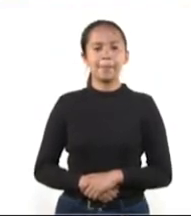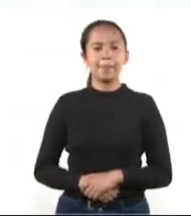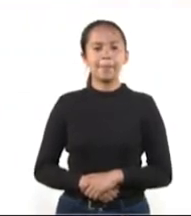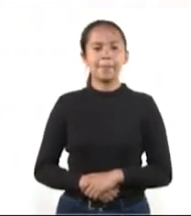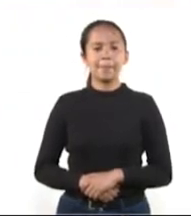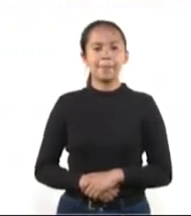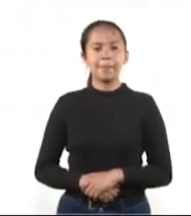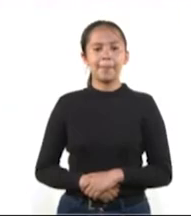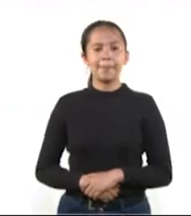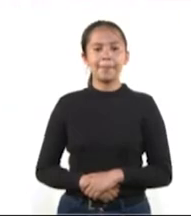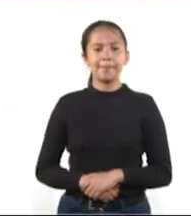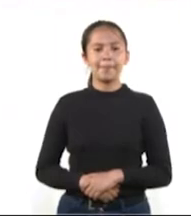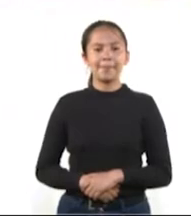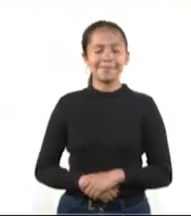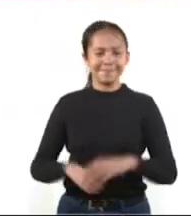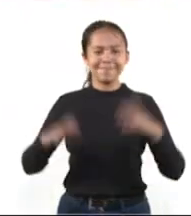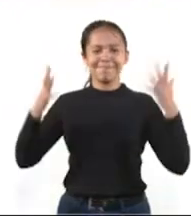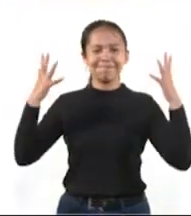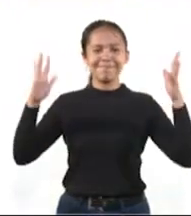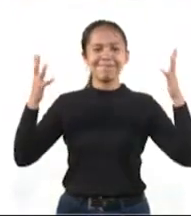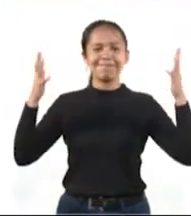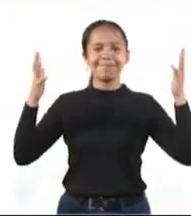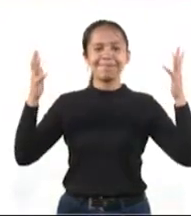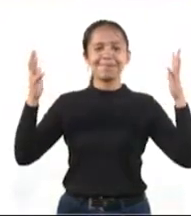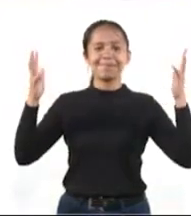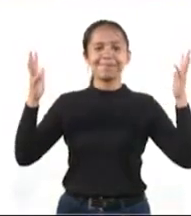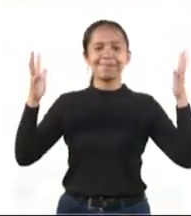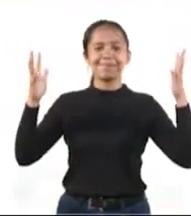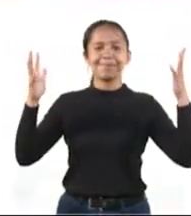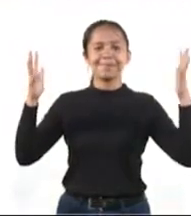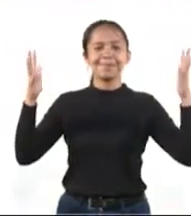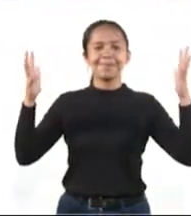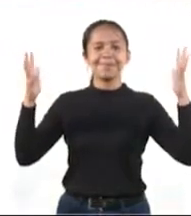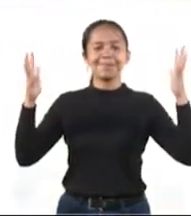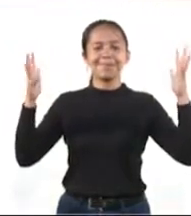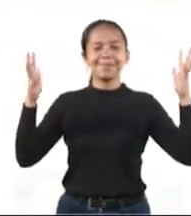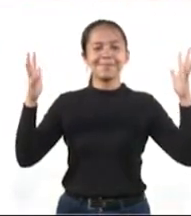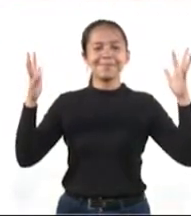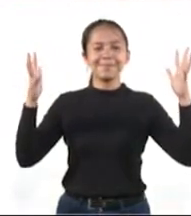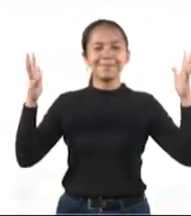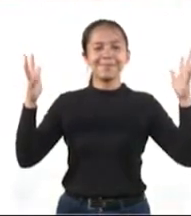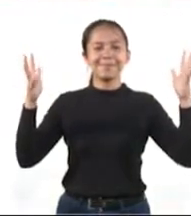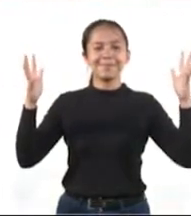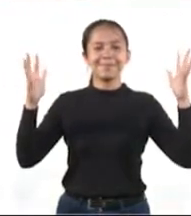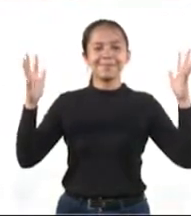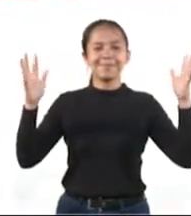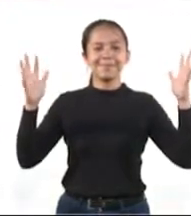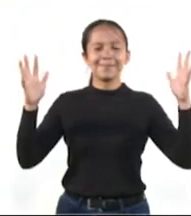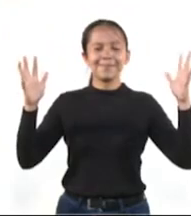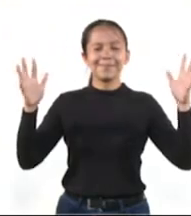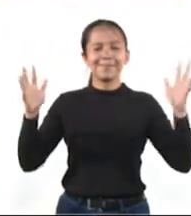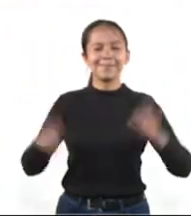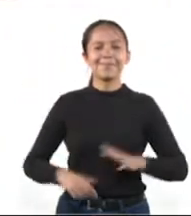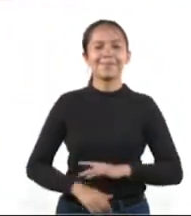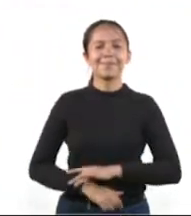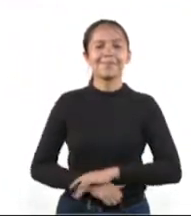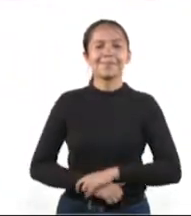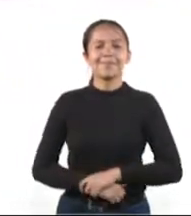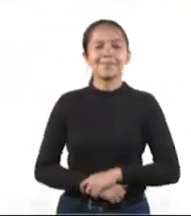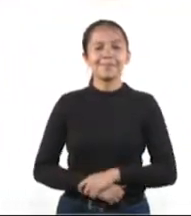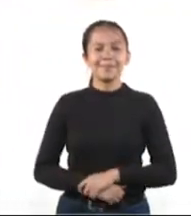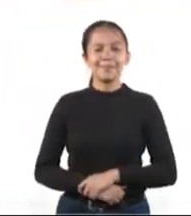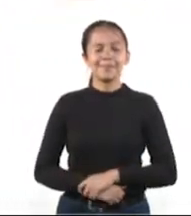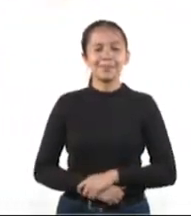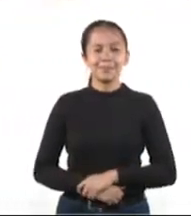primera mujer mexicana en ir al espacio. Durante el evento, la funcionaria capitalina señaló que las niñas pueden llegar a hacer lo que más anhelan y cumplir